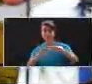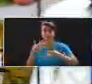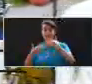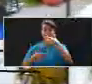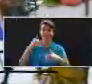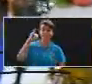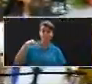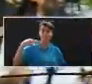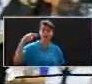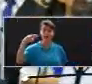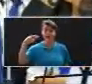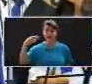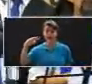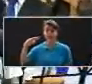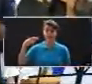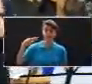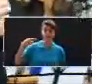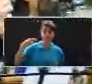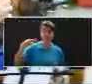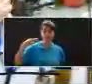gozaré en Jehová,